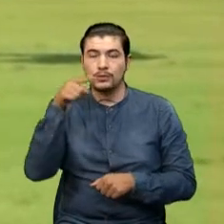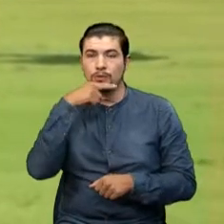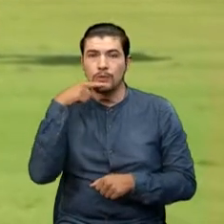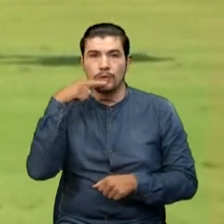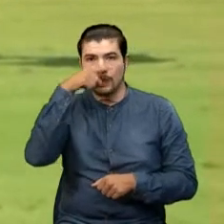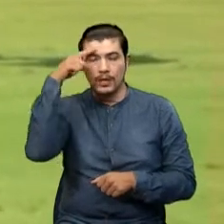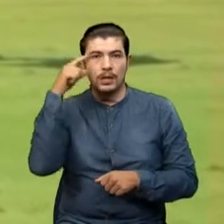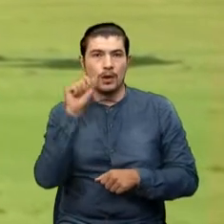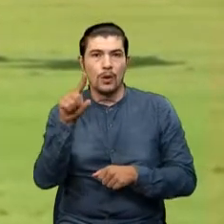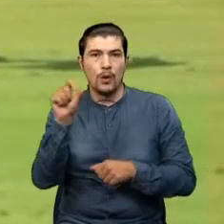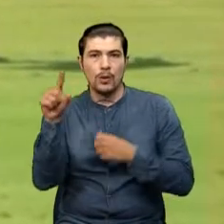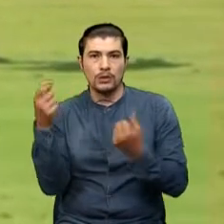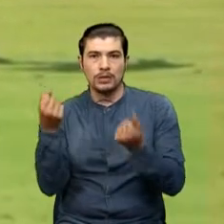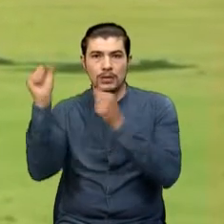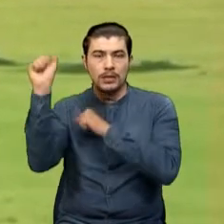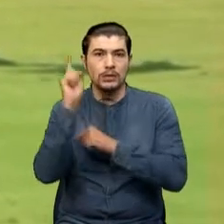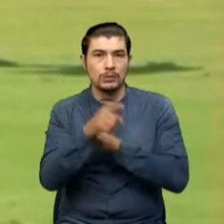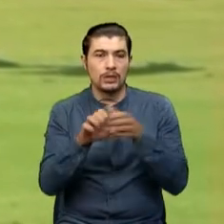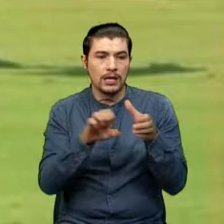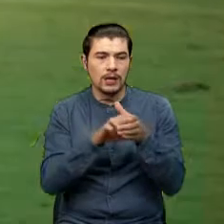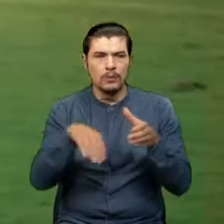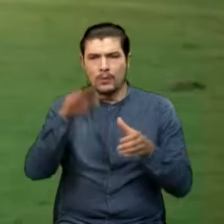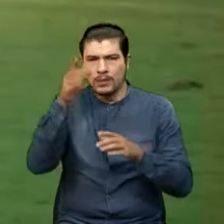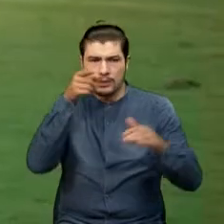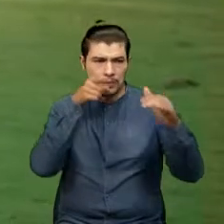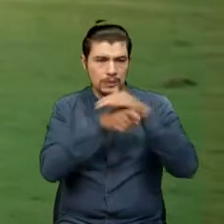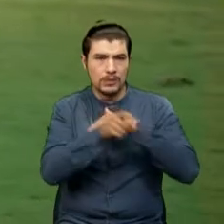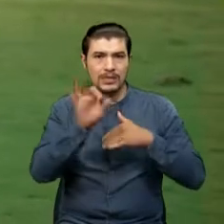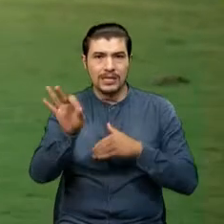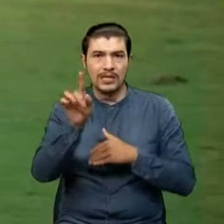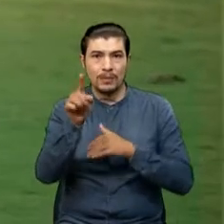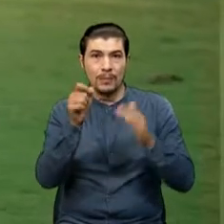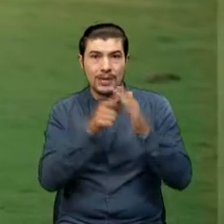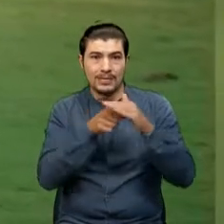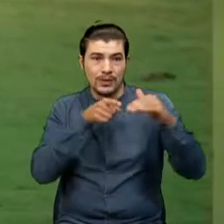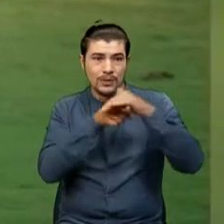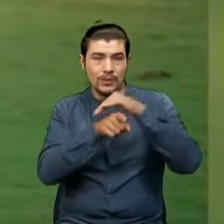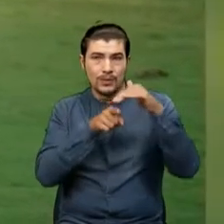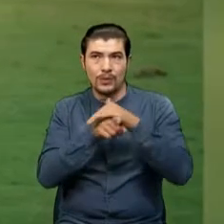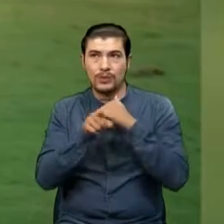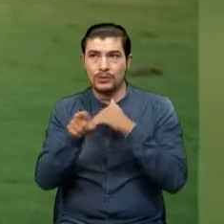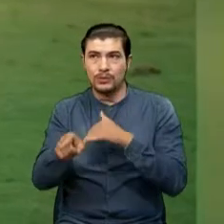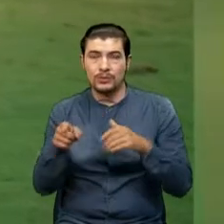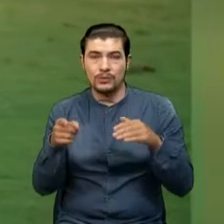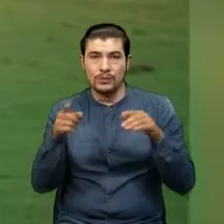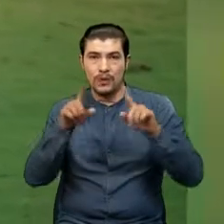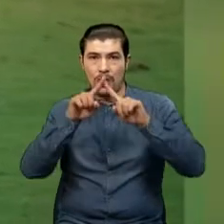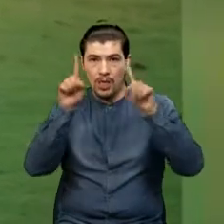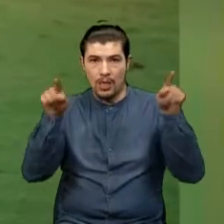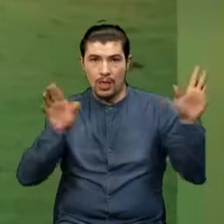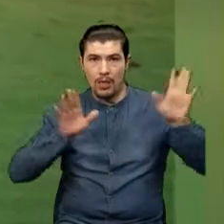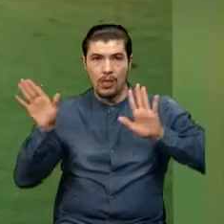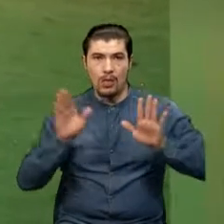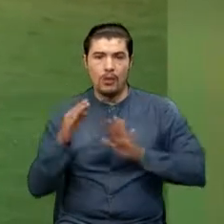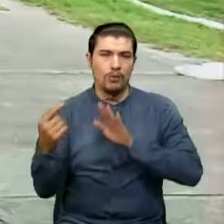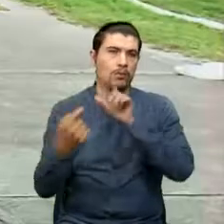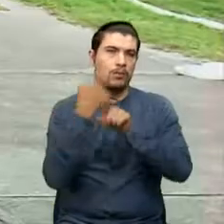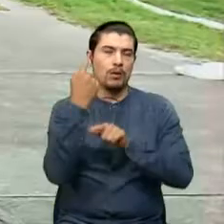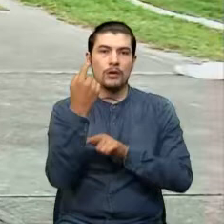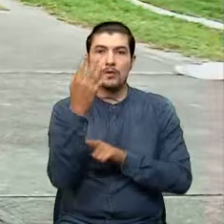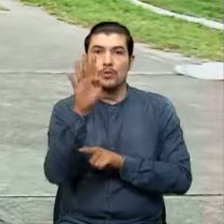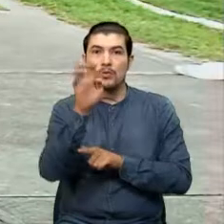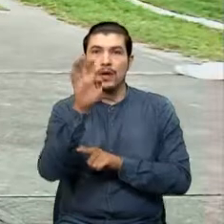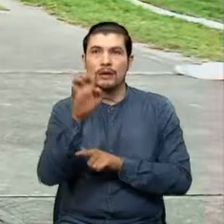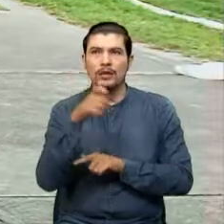victorias fueron el equipo más goleador con 31 anotaciones y el de la valla menos vencida con 9 goles yo creo que ha sido un equipo